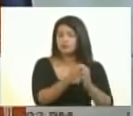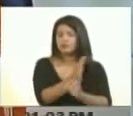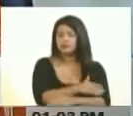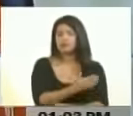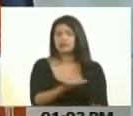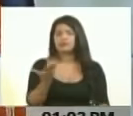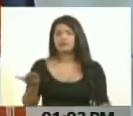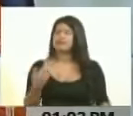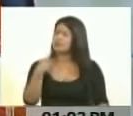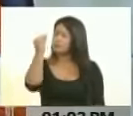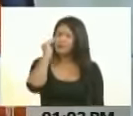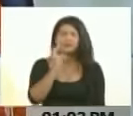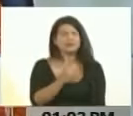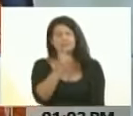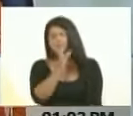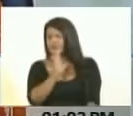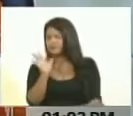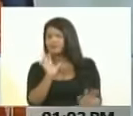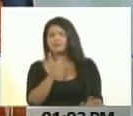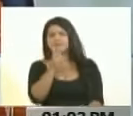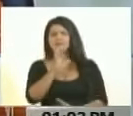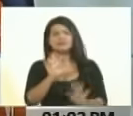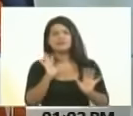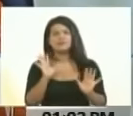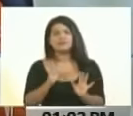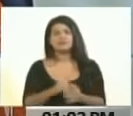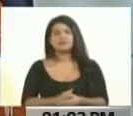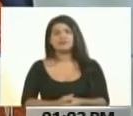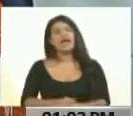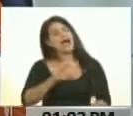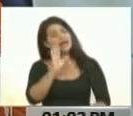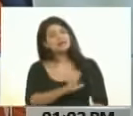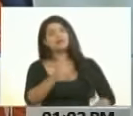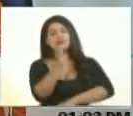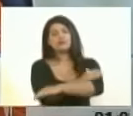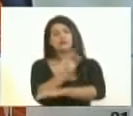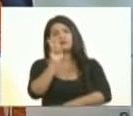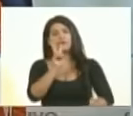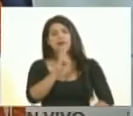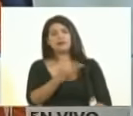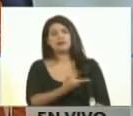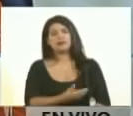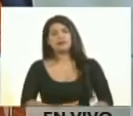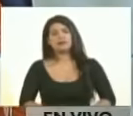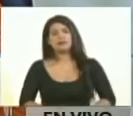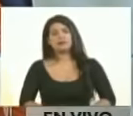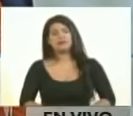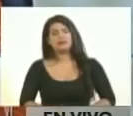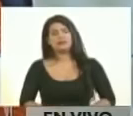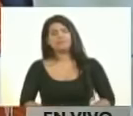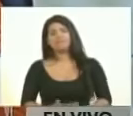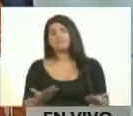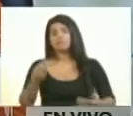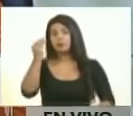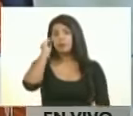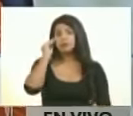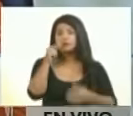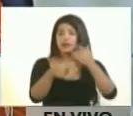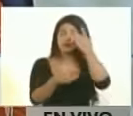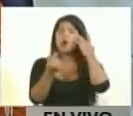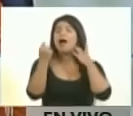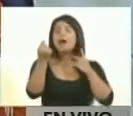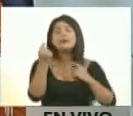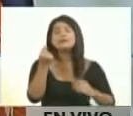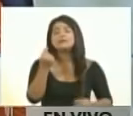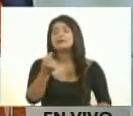Realmente es criminal. Y eso es la oposición venezolana. Por eso es que nunca van a